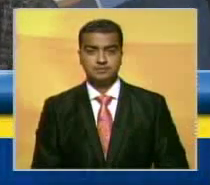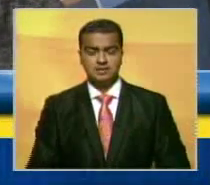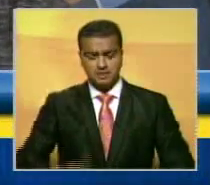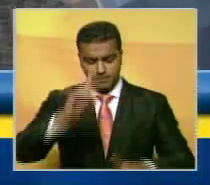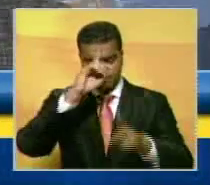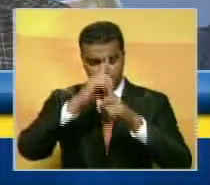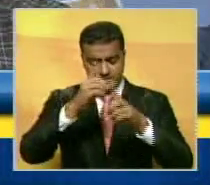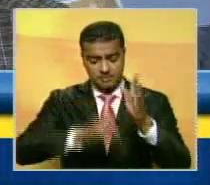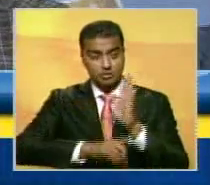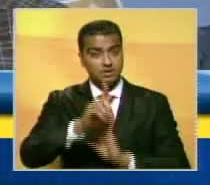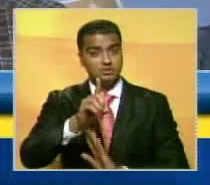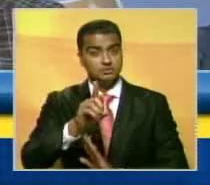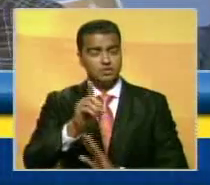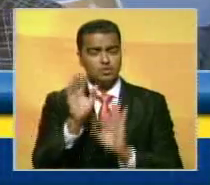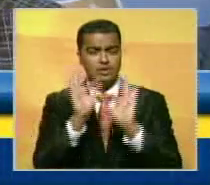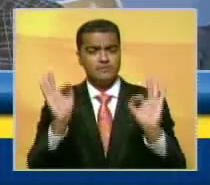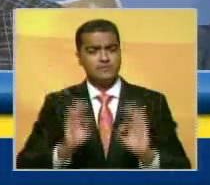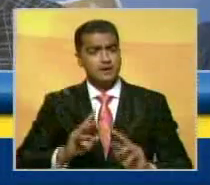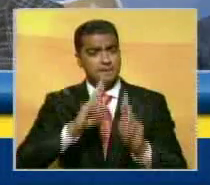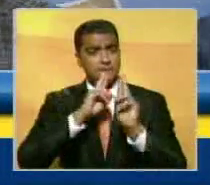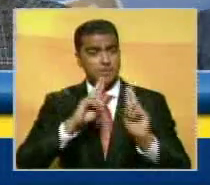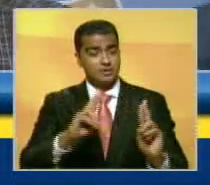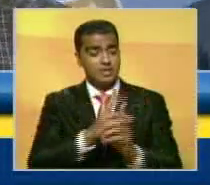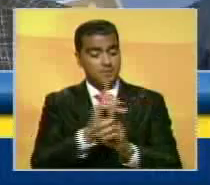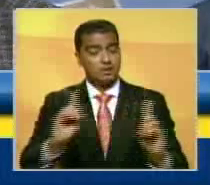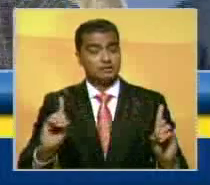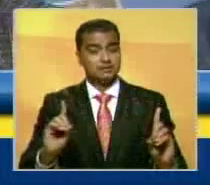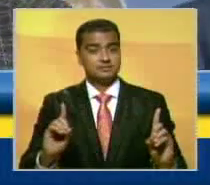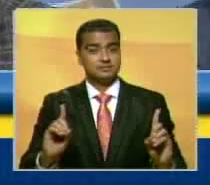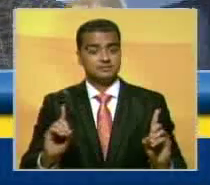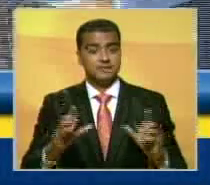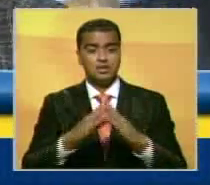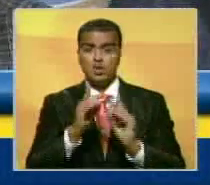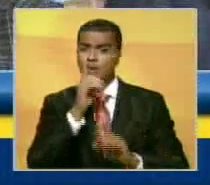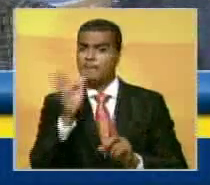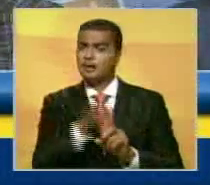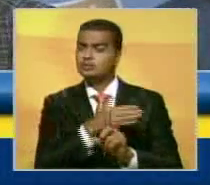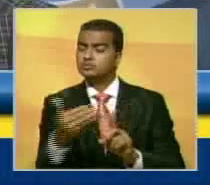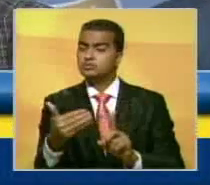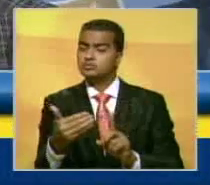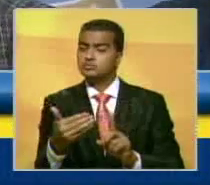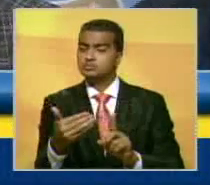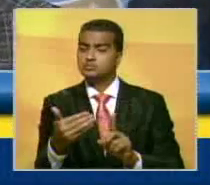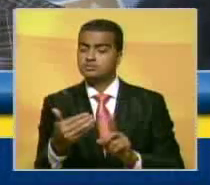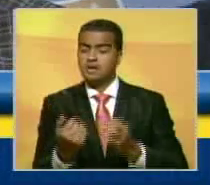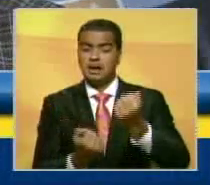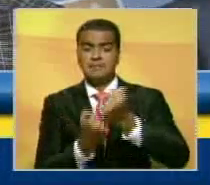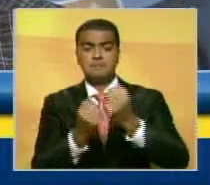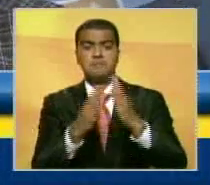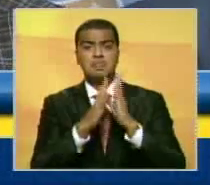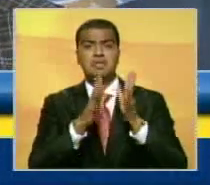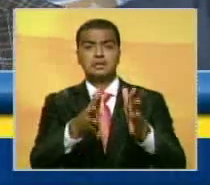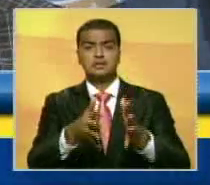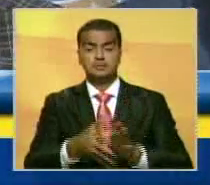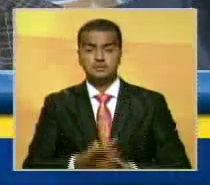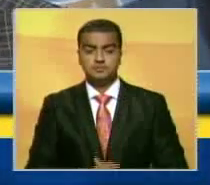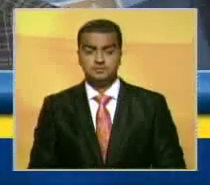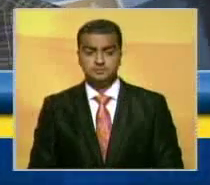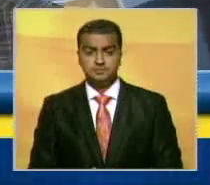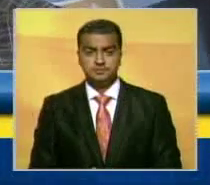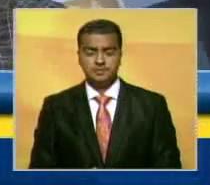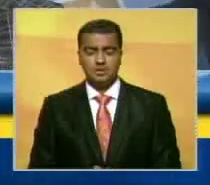hacia el progreso. Una manera de responder en democracia a los abusos, al ventajismo, es con